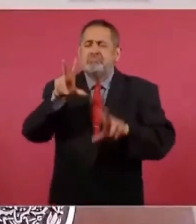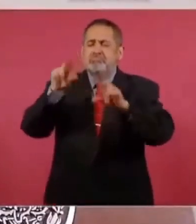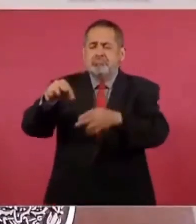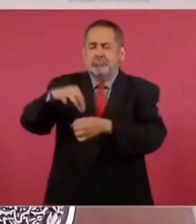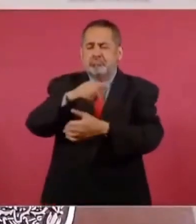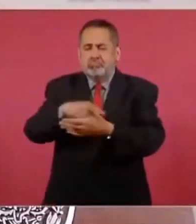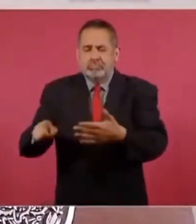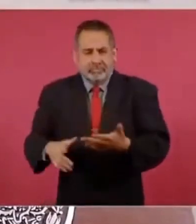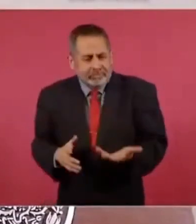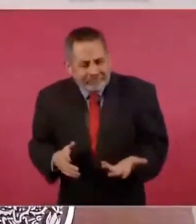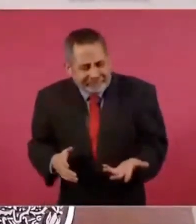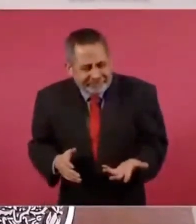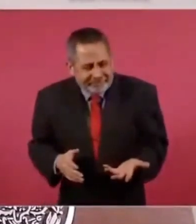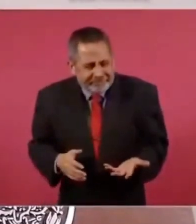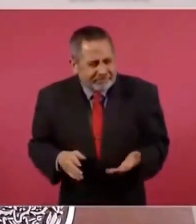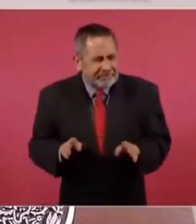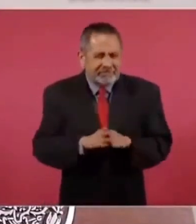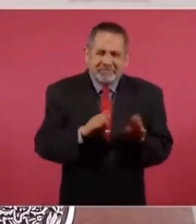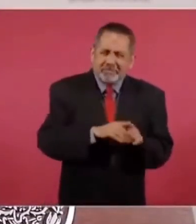Y eso